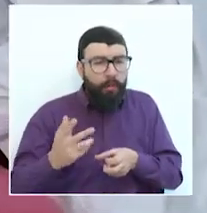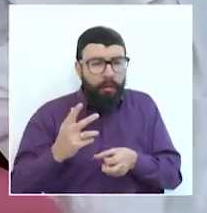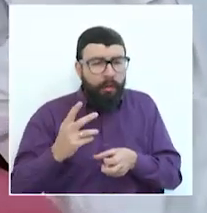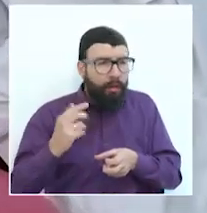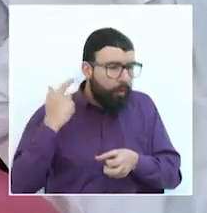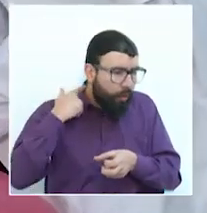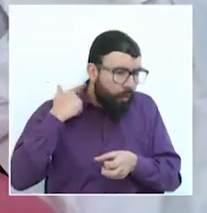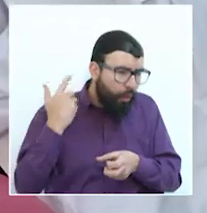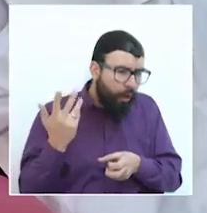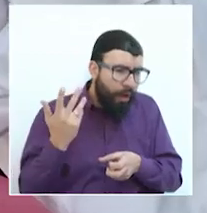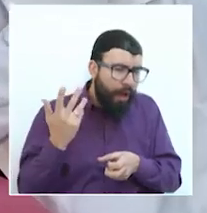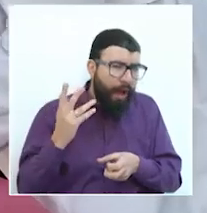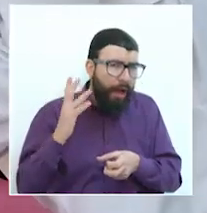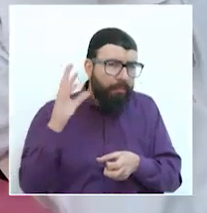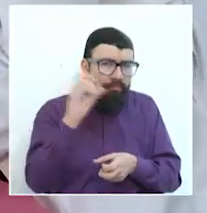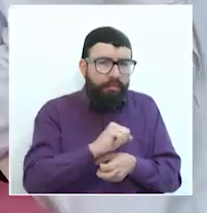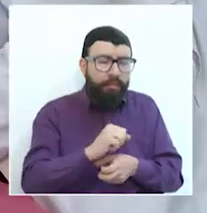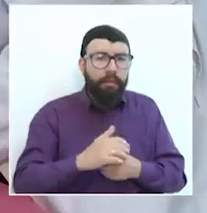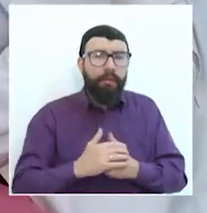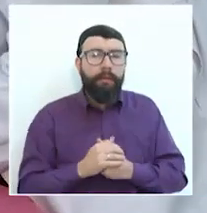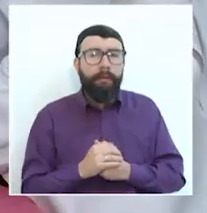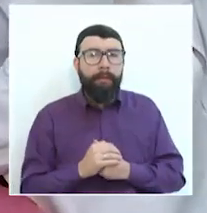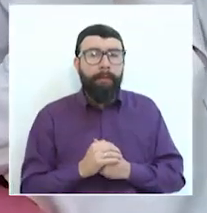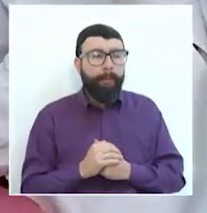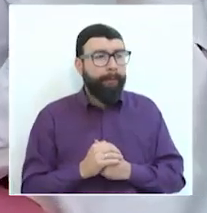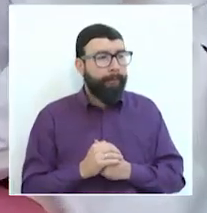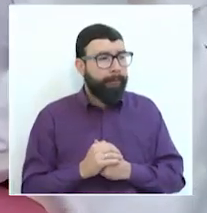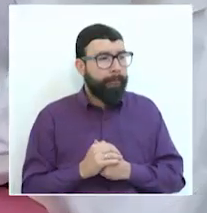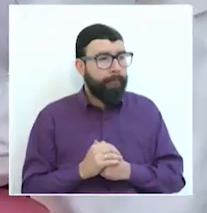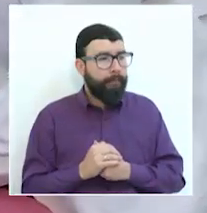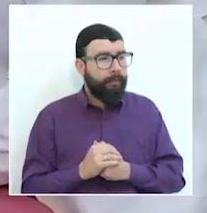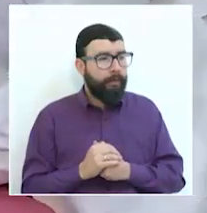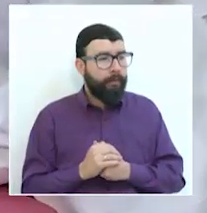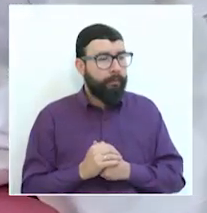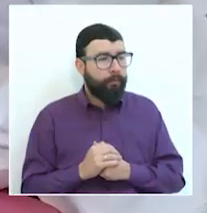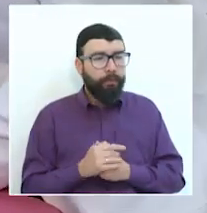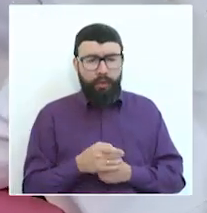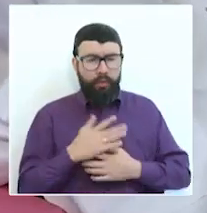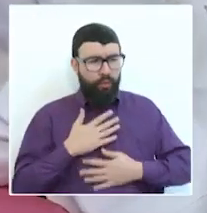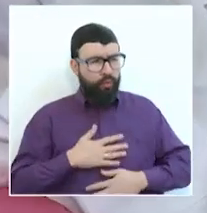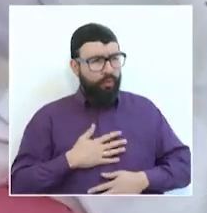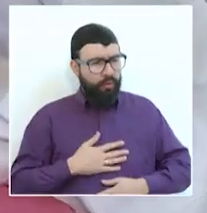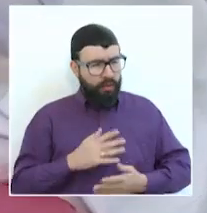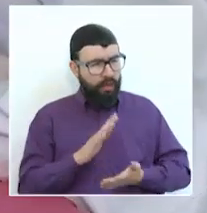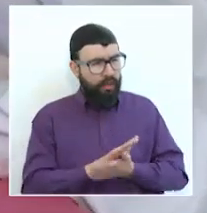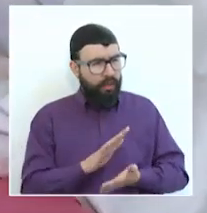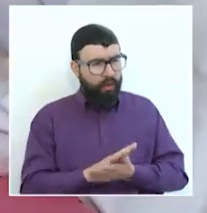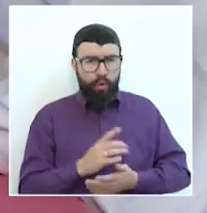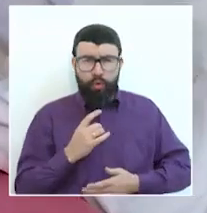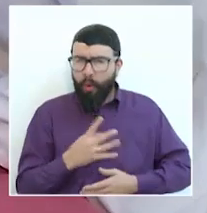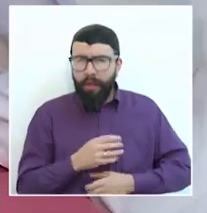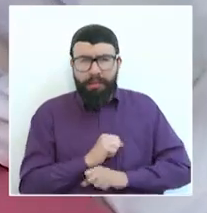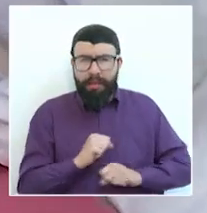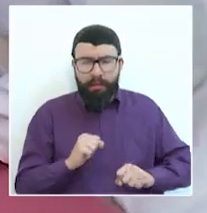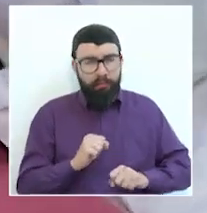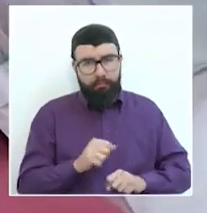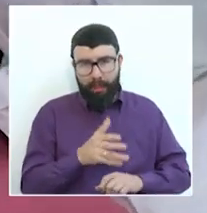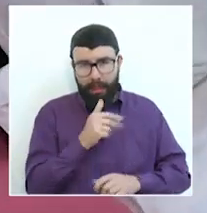la disfunción y relaja, tranquilo, no va a doler. Y en un movimiento